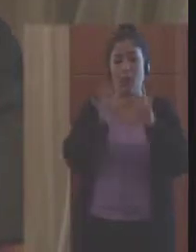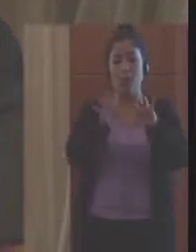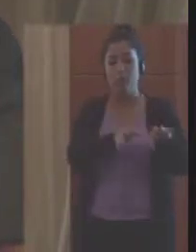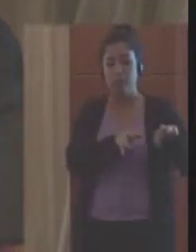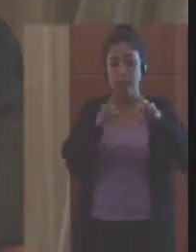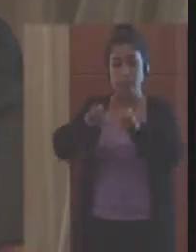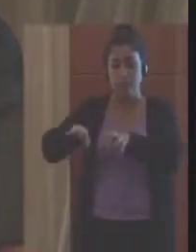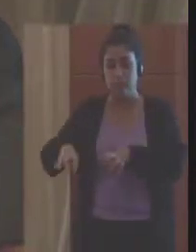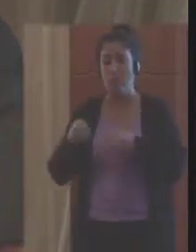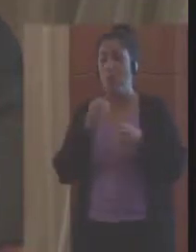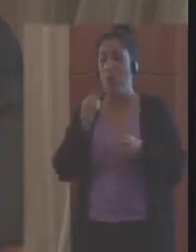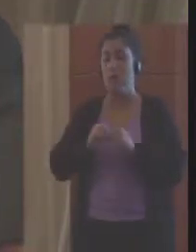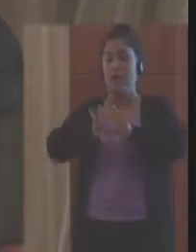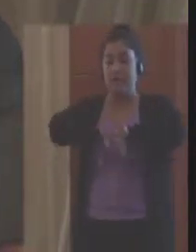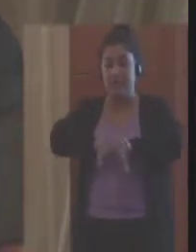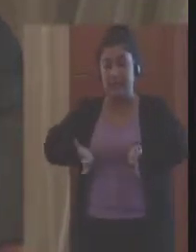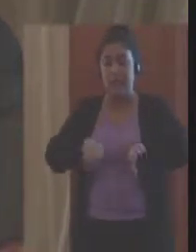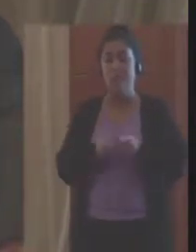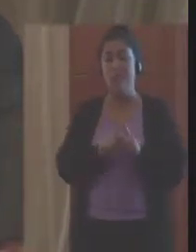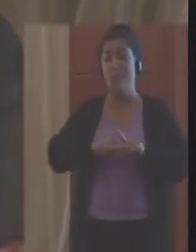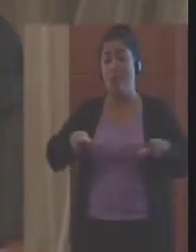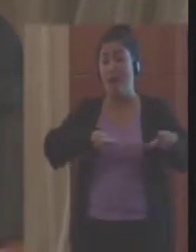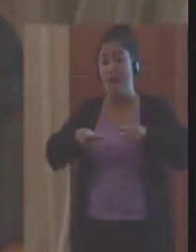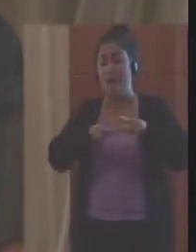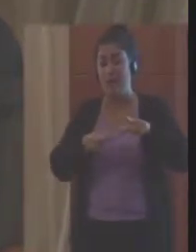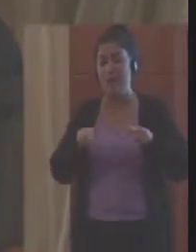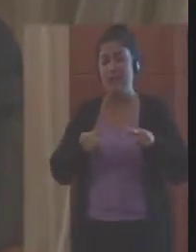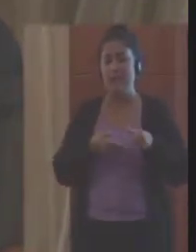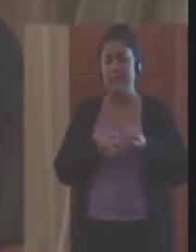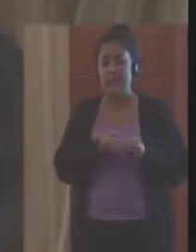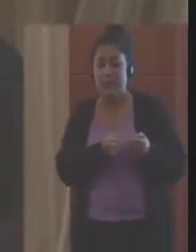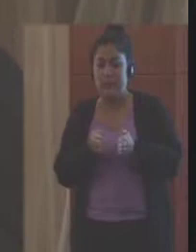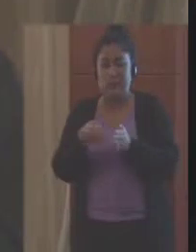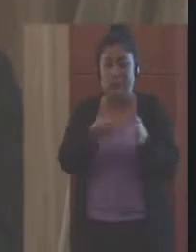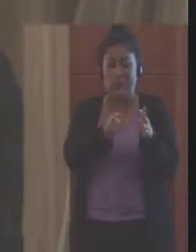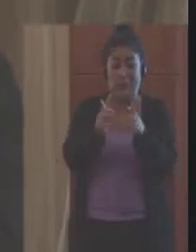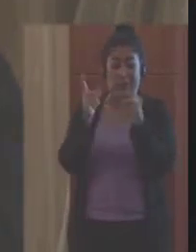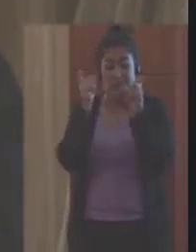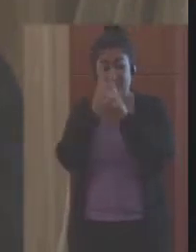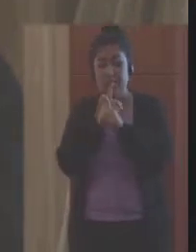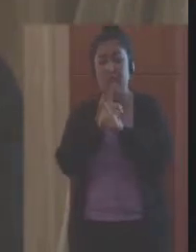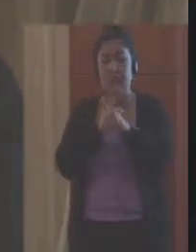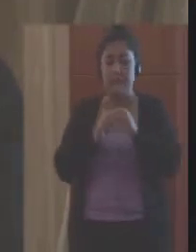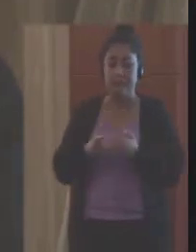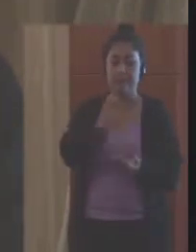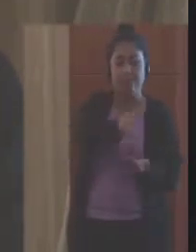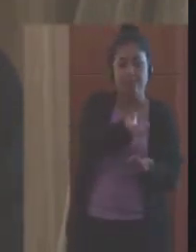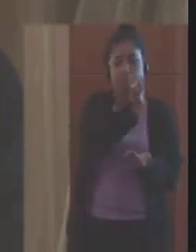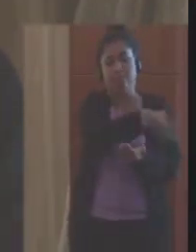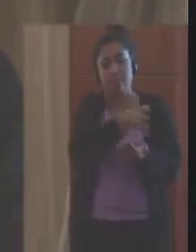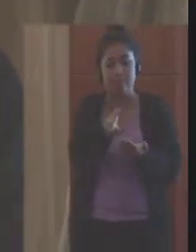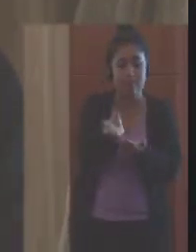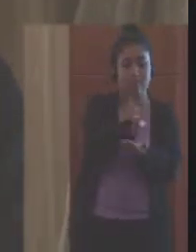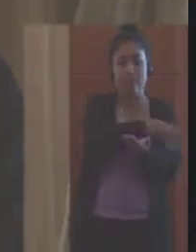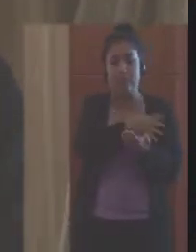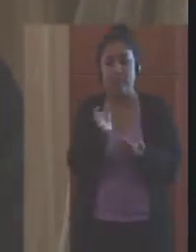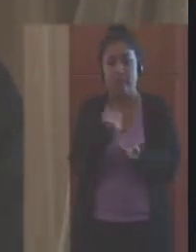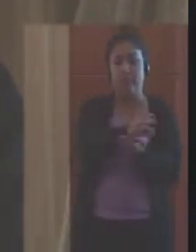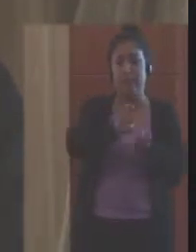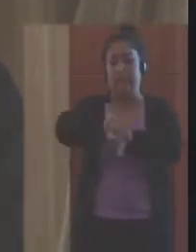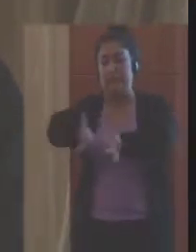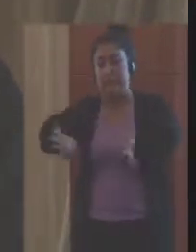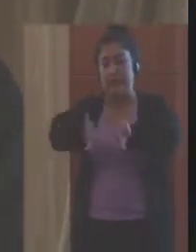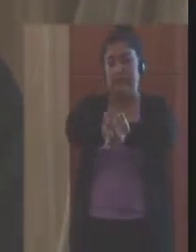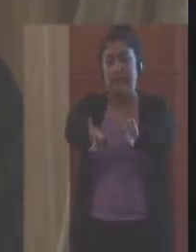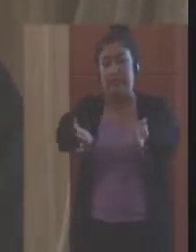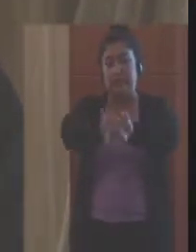puedan So we limpiar el are área now después de looking un at the desastre. En este legislation in momento terms of our nosotros building estamos bill, actualizando which is a legislación sobre lo 1907 que